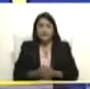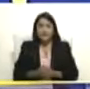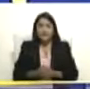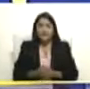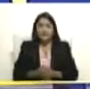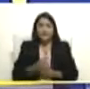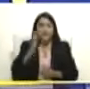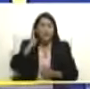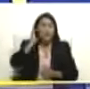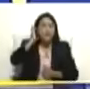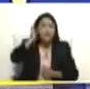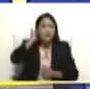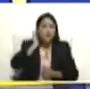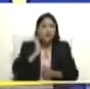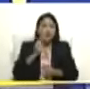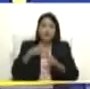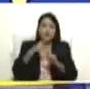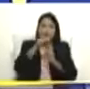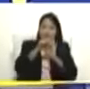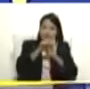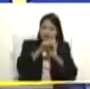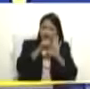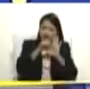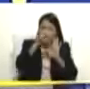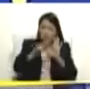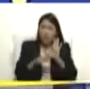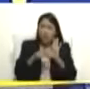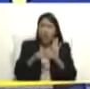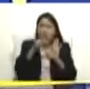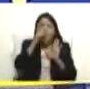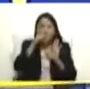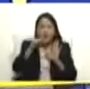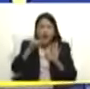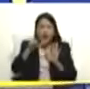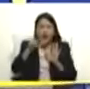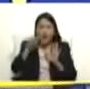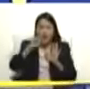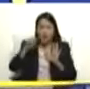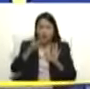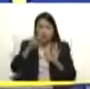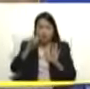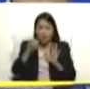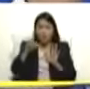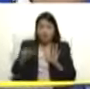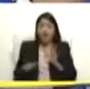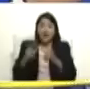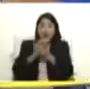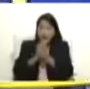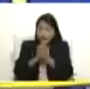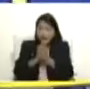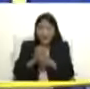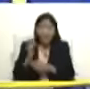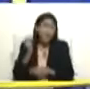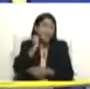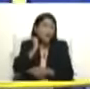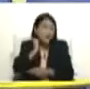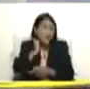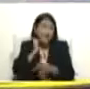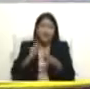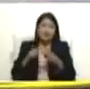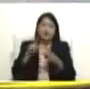Leí un artículo de Alonso Moleiro, el hijo de Moisés Moleiro, muy amigo del fiscal general y de Jorge Rodríguez.